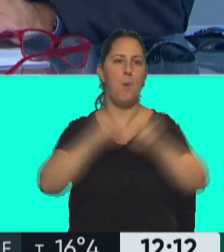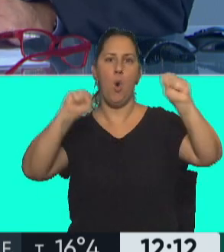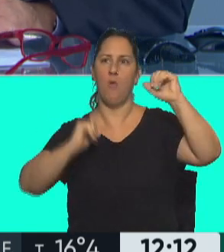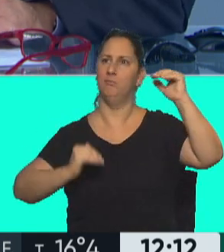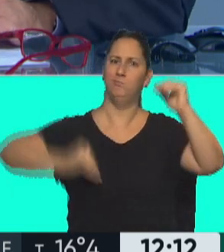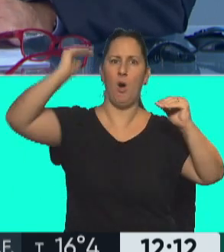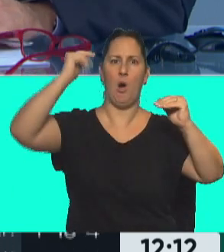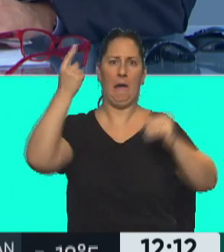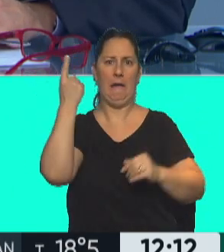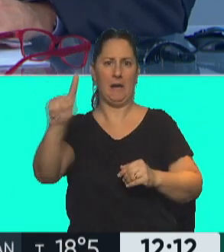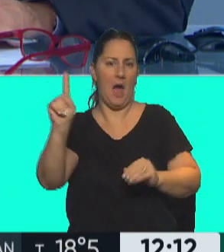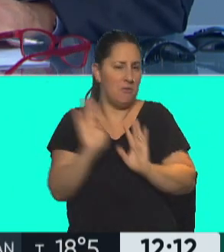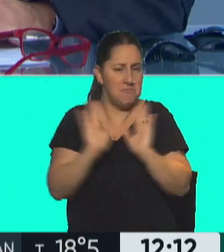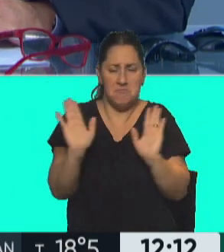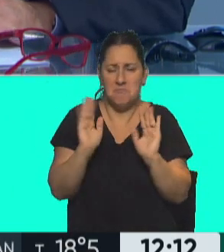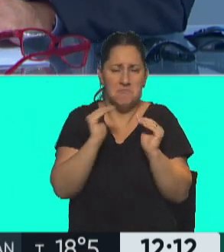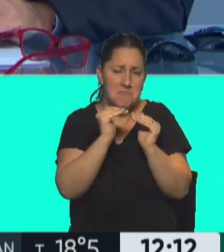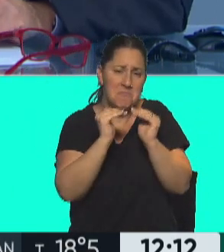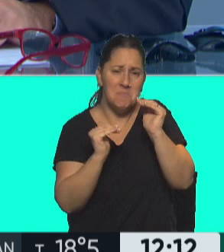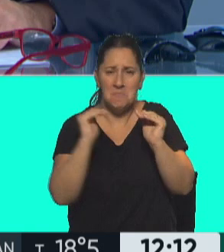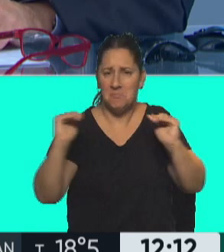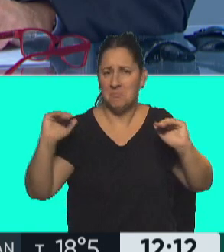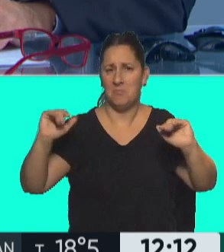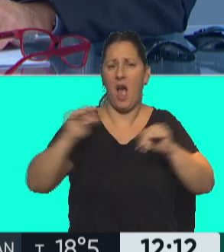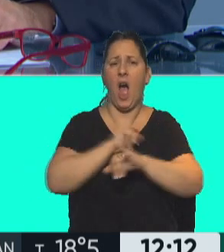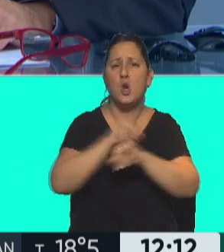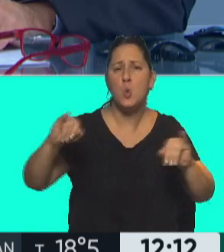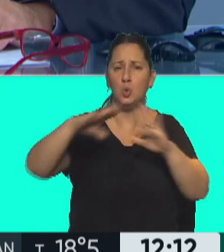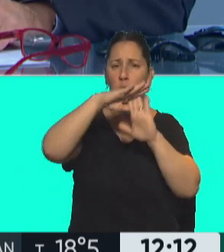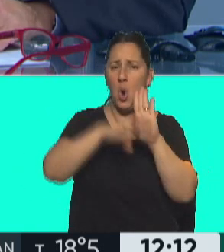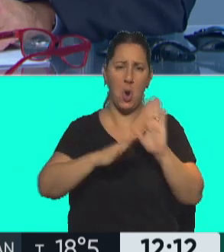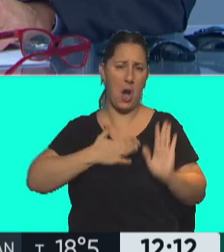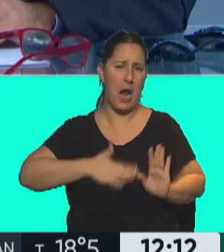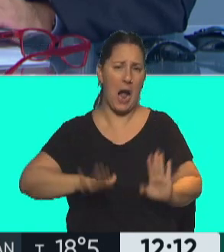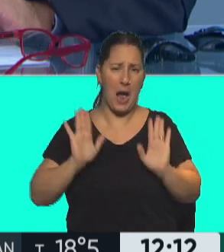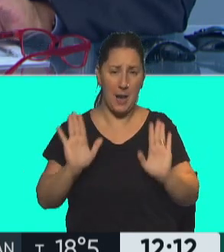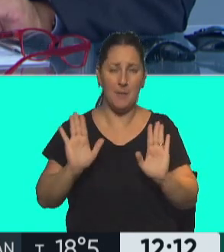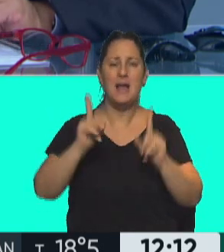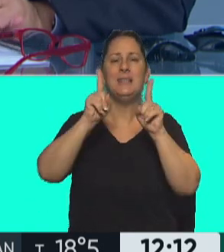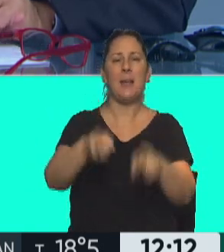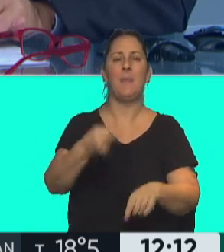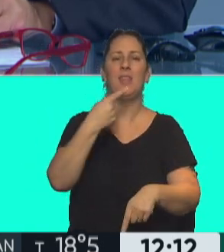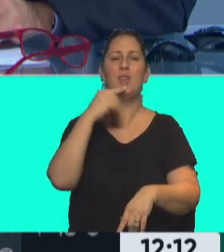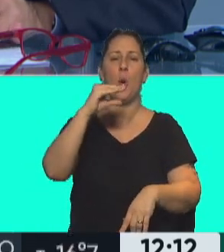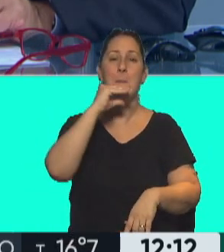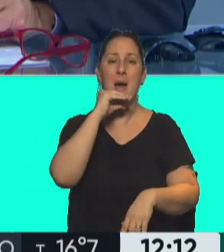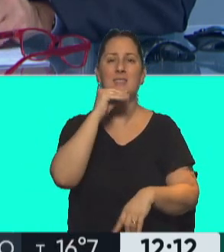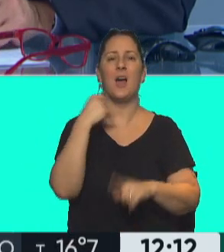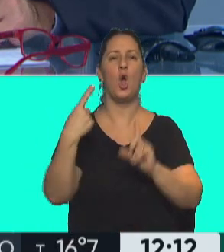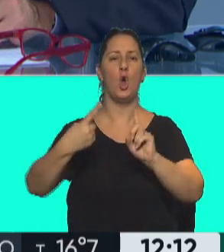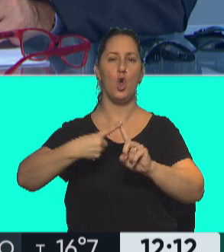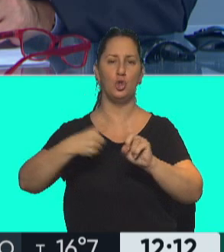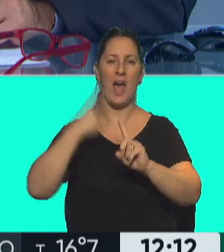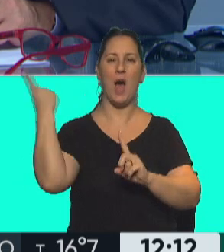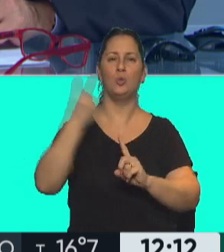ninguna cosa rara, con lo cual se tomó con calma todos estos anuncios. Recordemos que también dijo Sergio Massa que había tomado contacto con